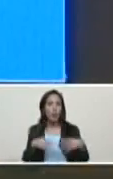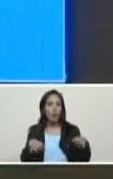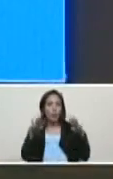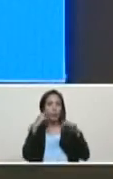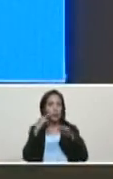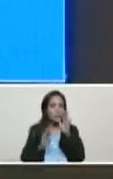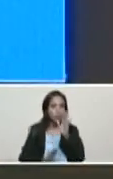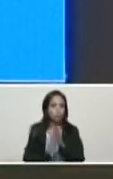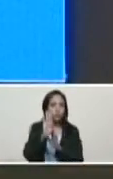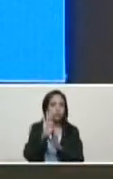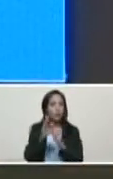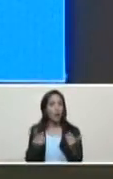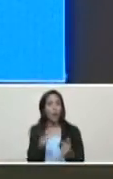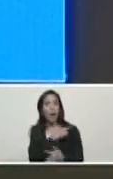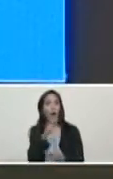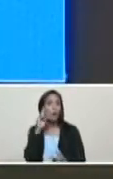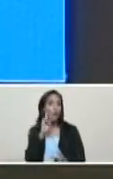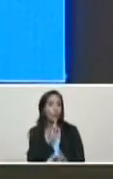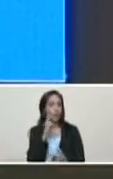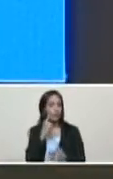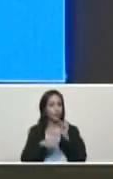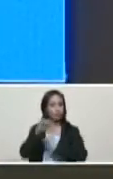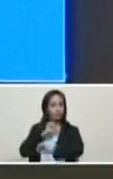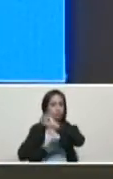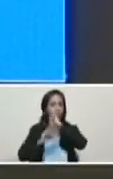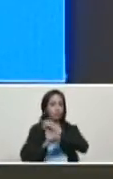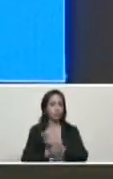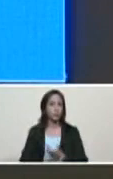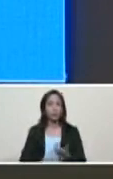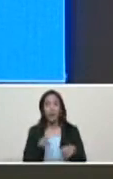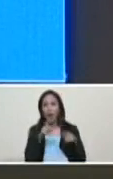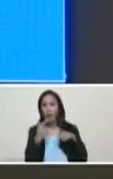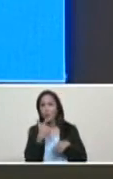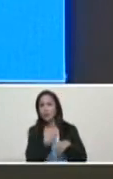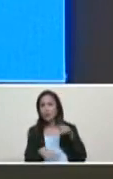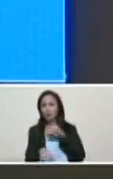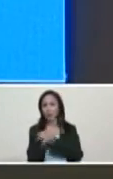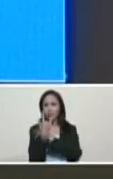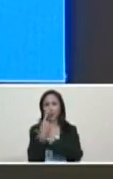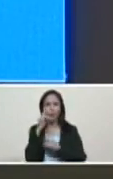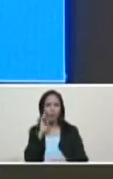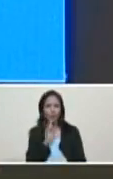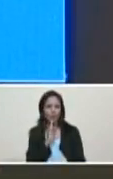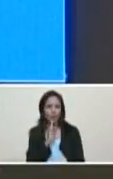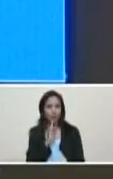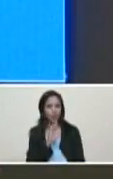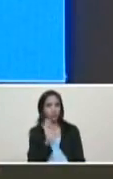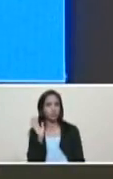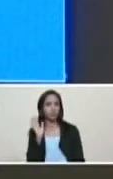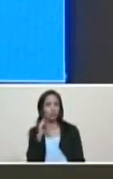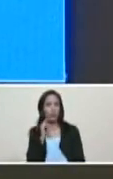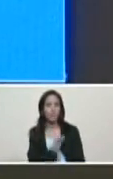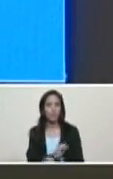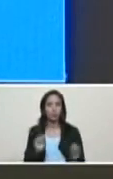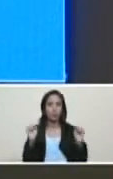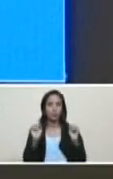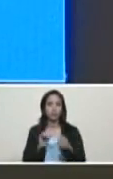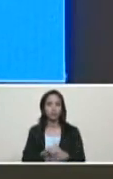y que tenía un hombre como Bolívar que cualquiera se llamaría engaño. Yo me imagino a Irving